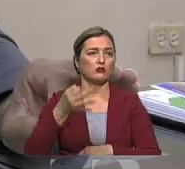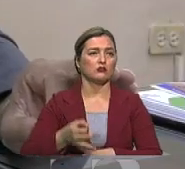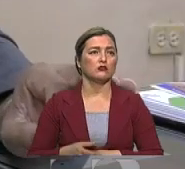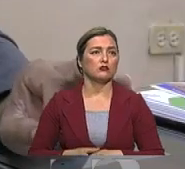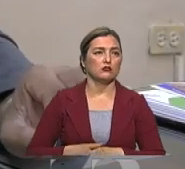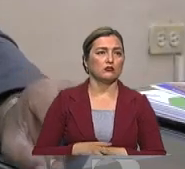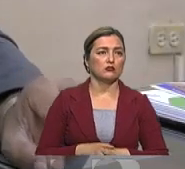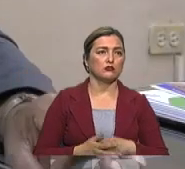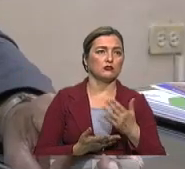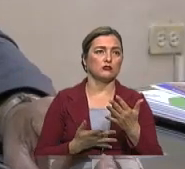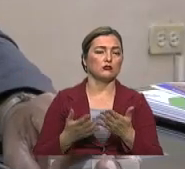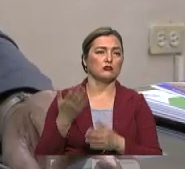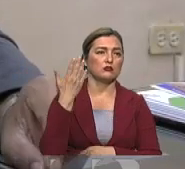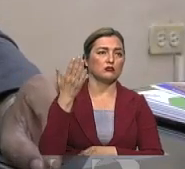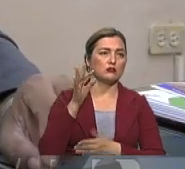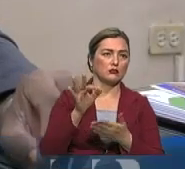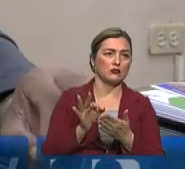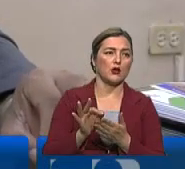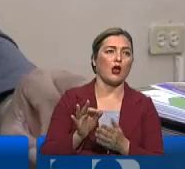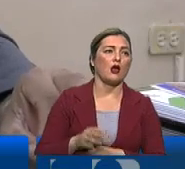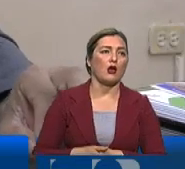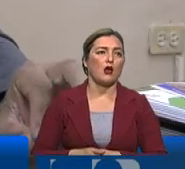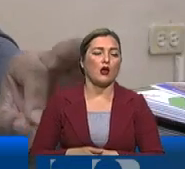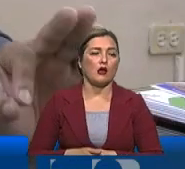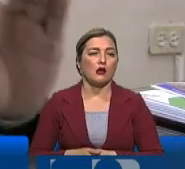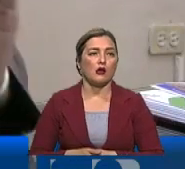de que el señor alcalde del Cantón Zamora tome la decisión definitiva,